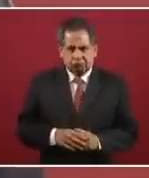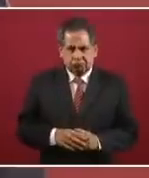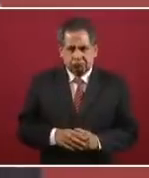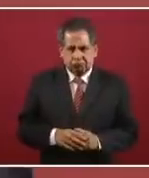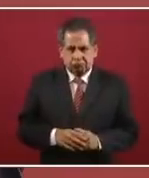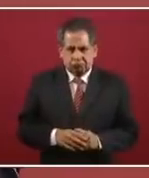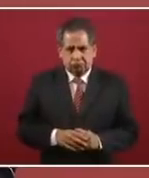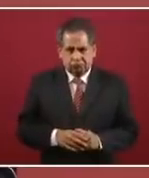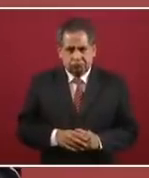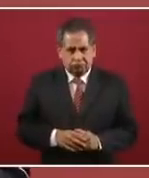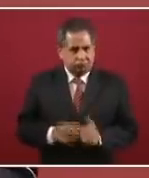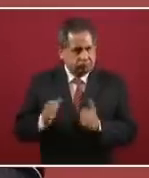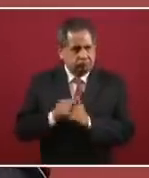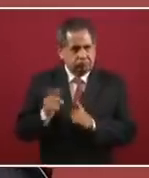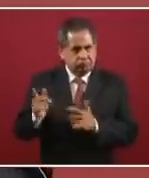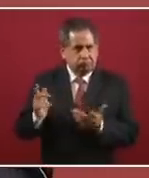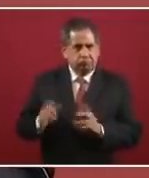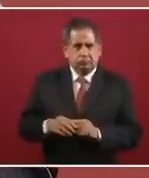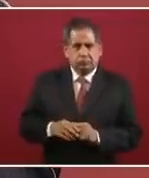con